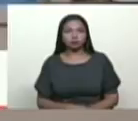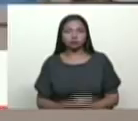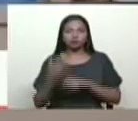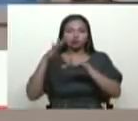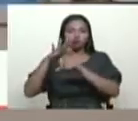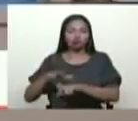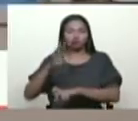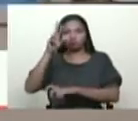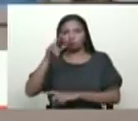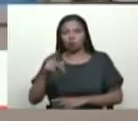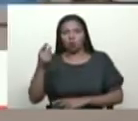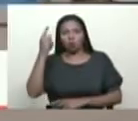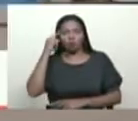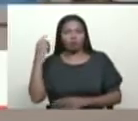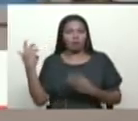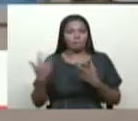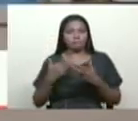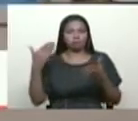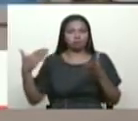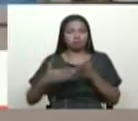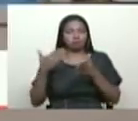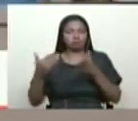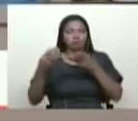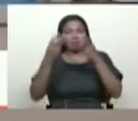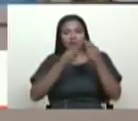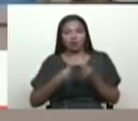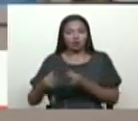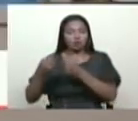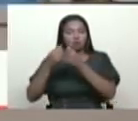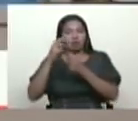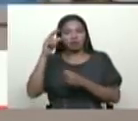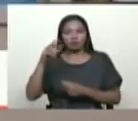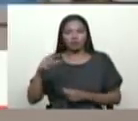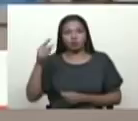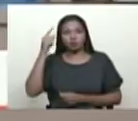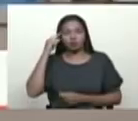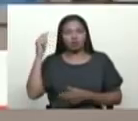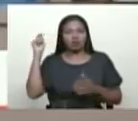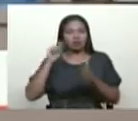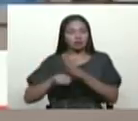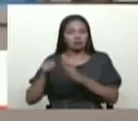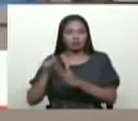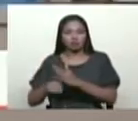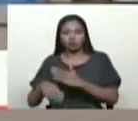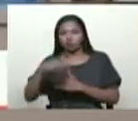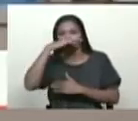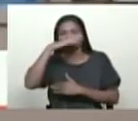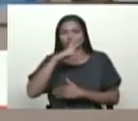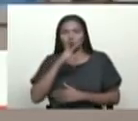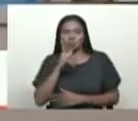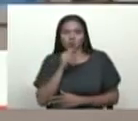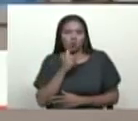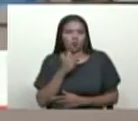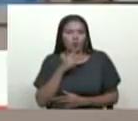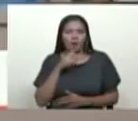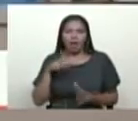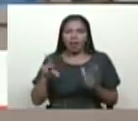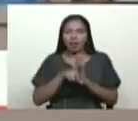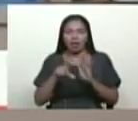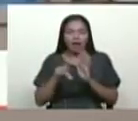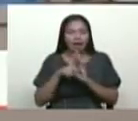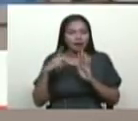Arremete diariamente en la economía, diariamente, las llamadas sanciones criminales e ilegales para